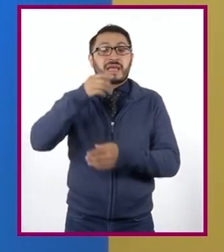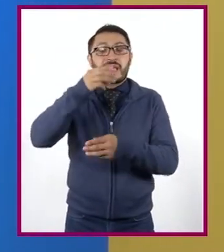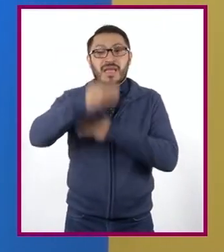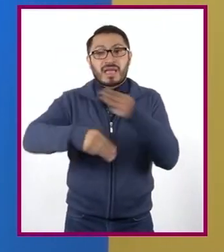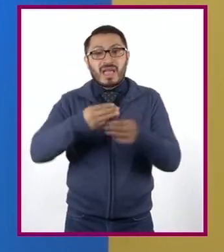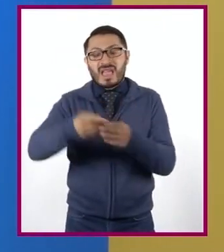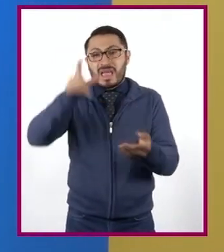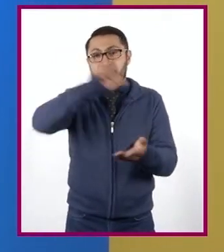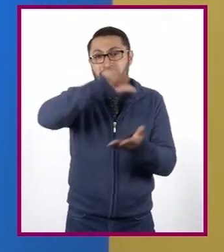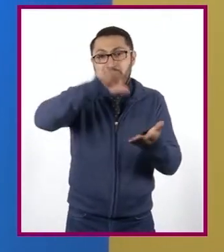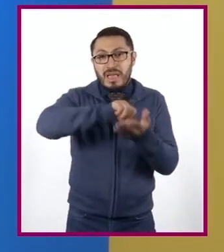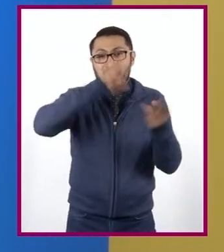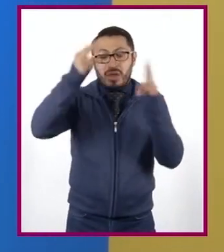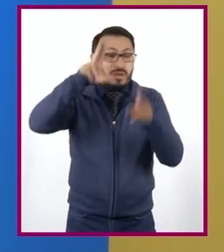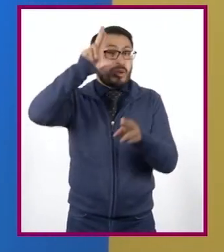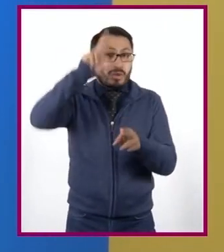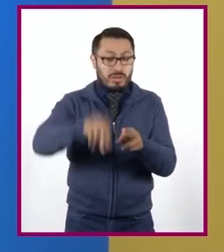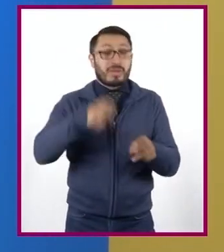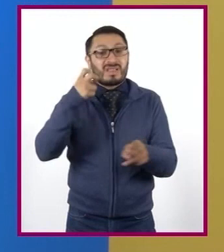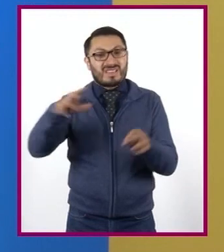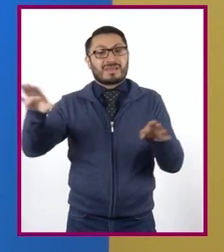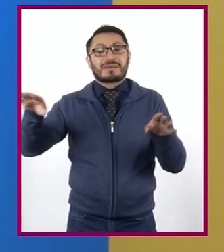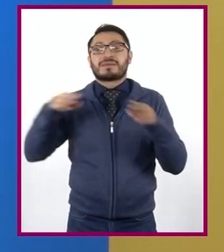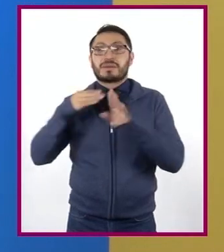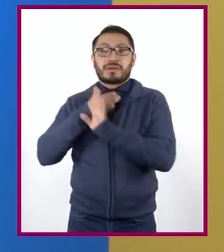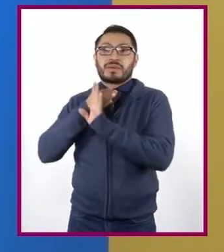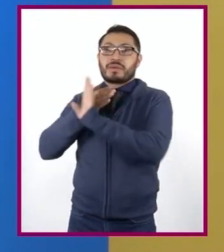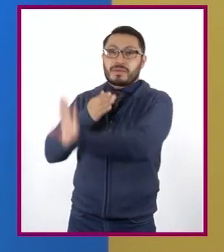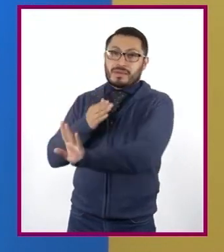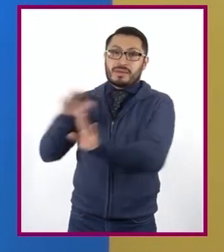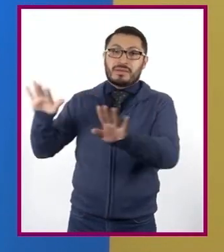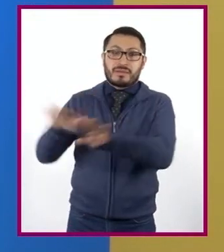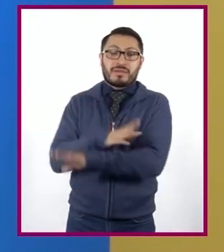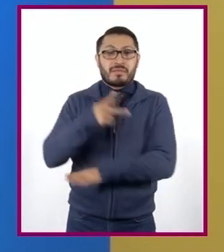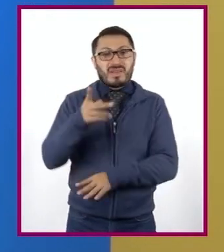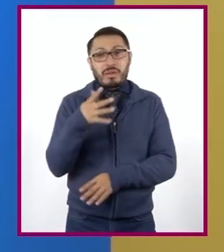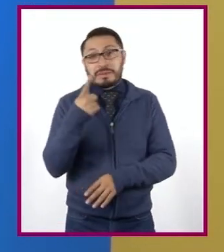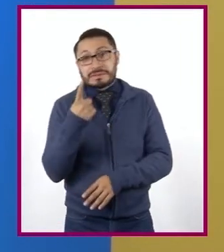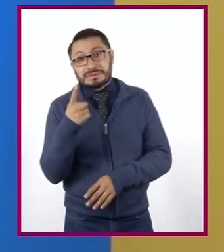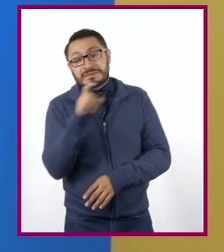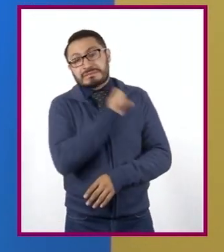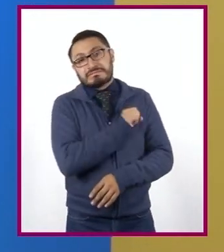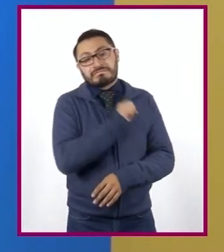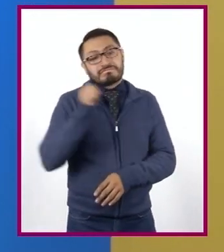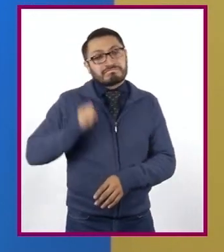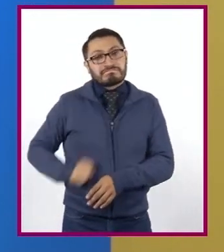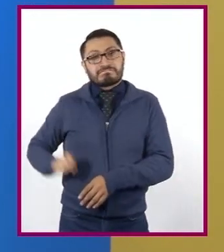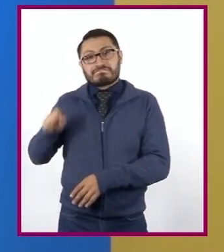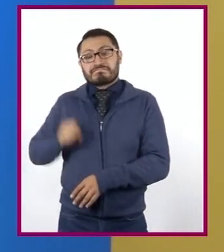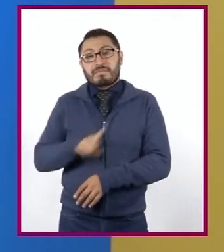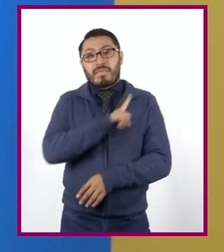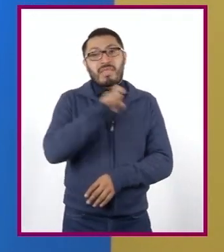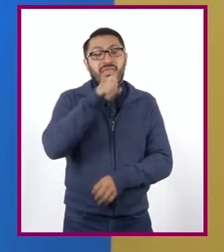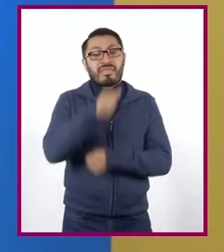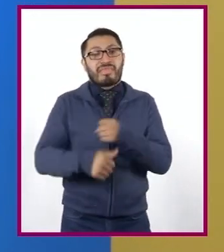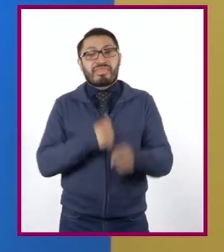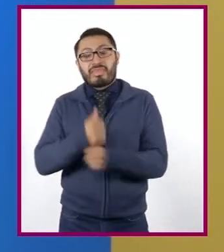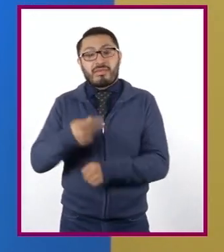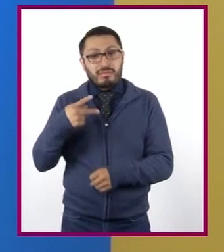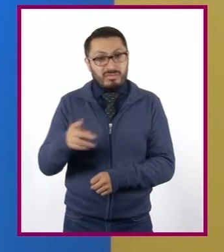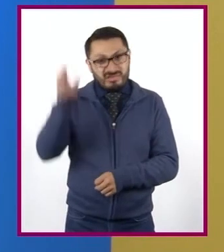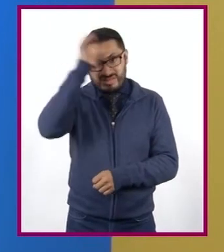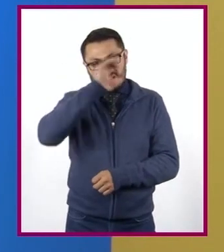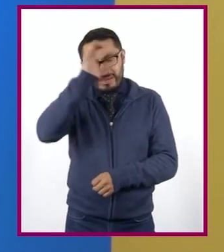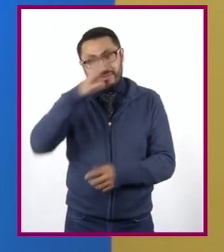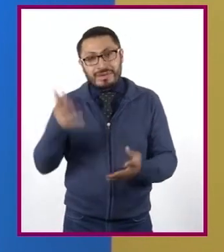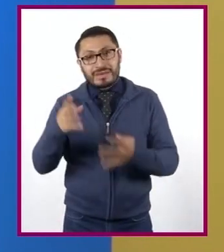se rechazó y modificó, aunque este proceso llevó casi un siglo. Pero no solo los científicos realizan modelos.